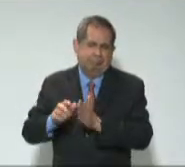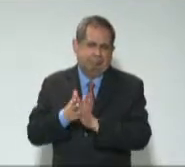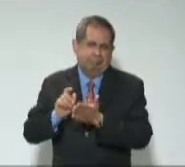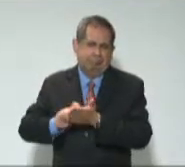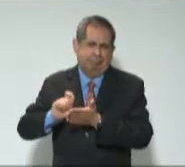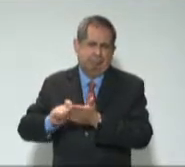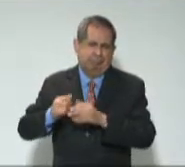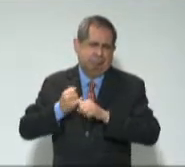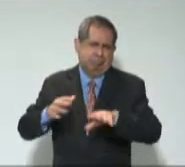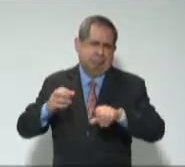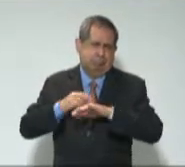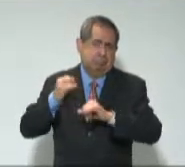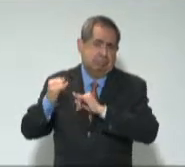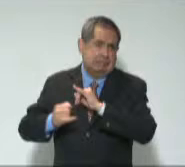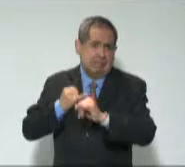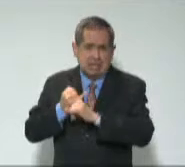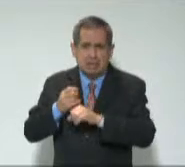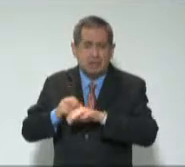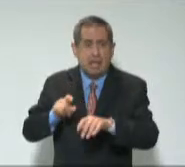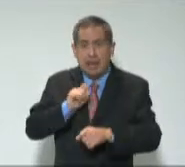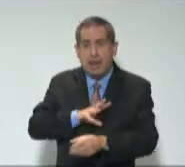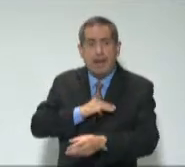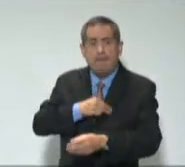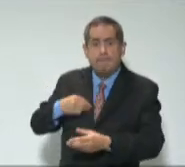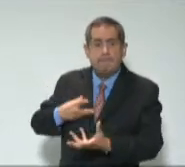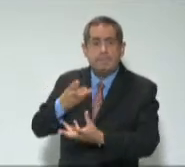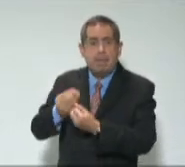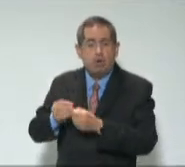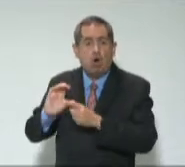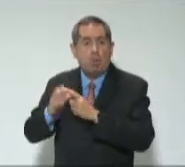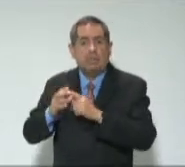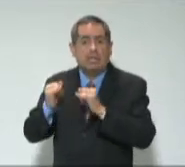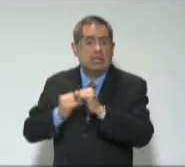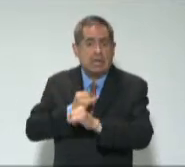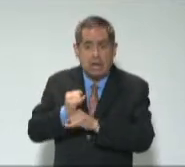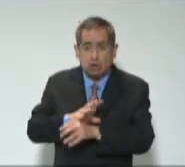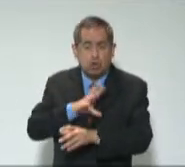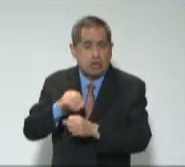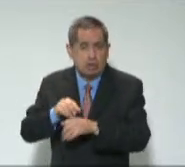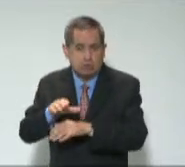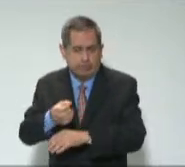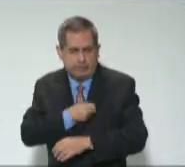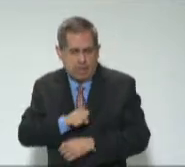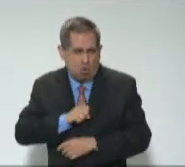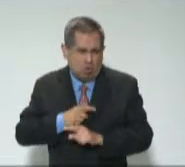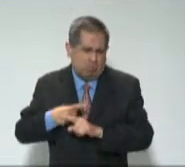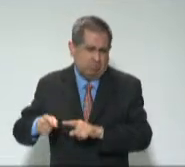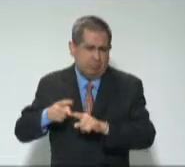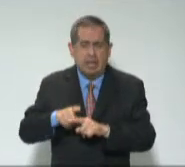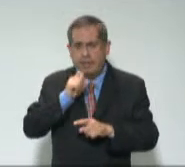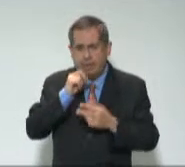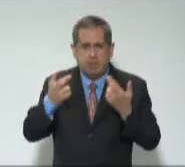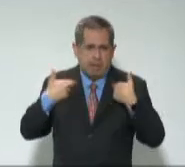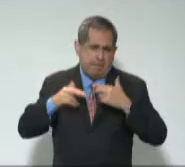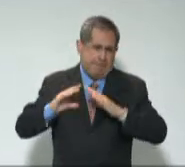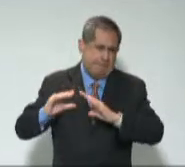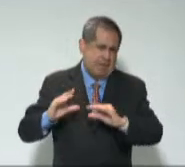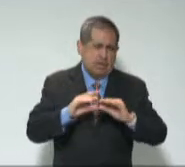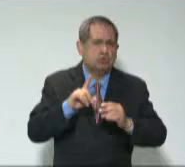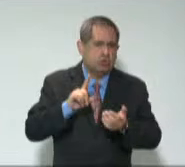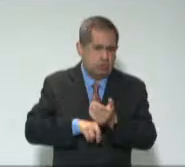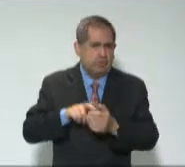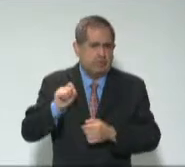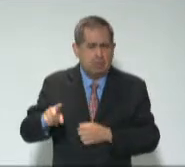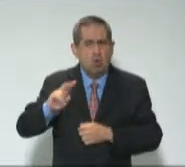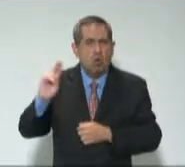internacional pertenece es integrante de diferentes comités técnicos también en cuestión de la salud y docente también este